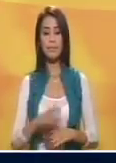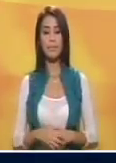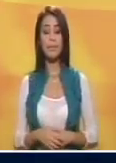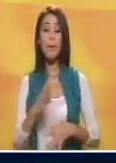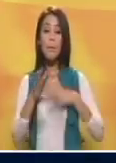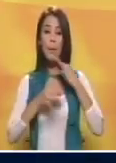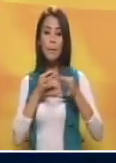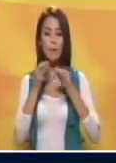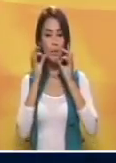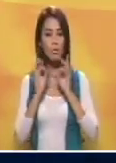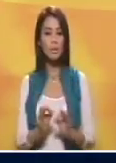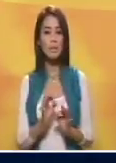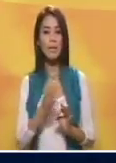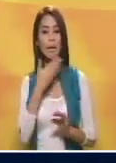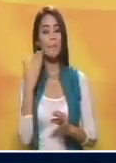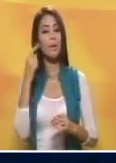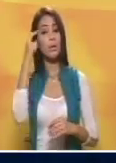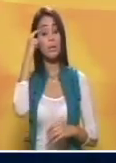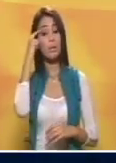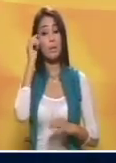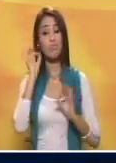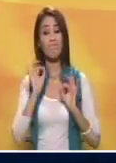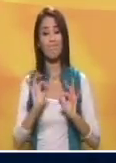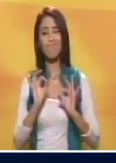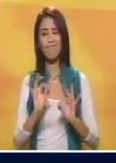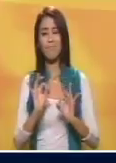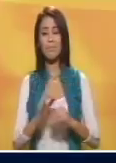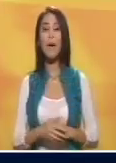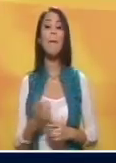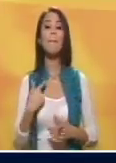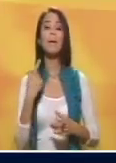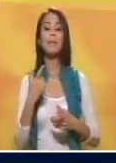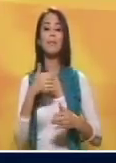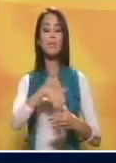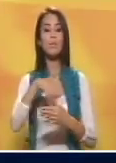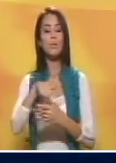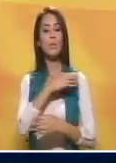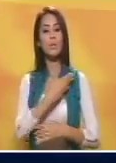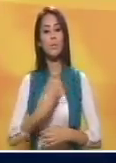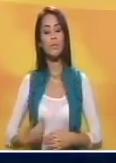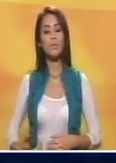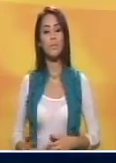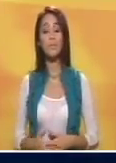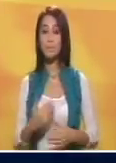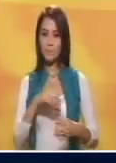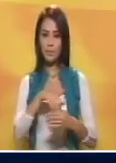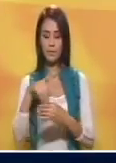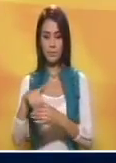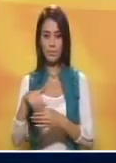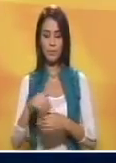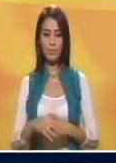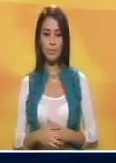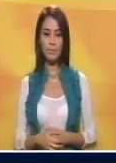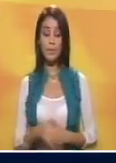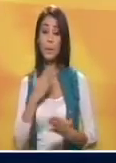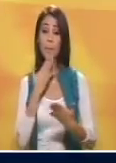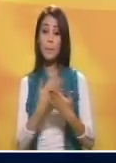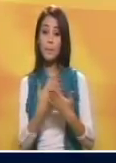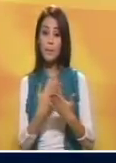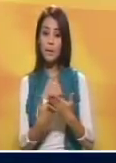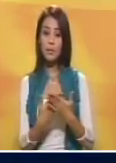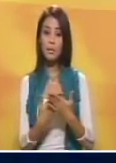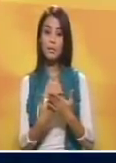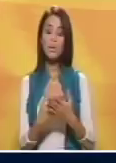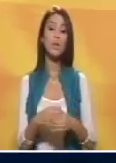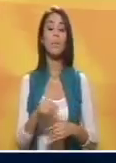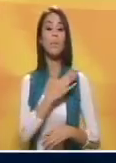y determinar la mejor fecha para que estos eventos electorales que fueron posteriormente propuestos tanto por el jefe